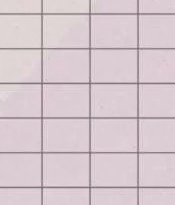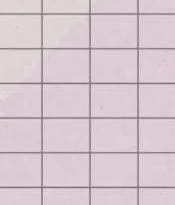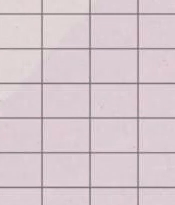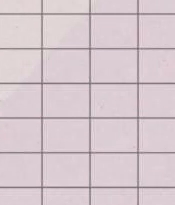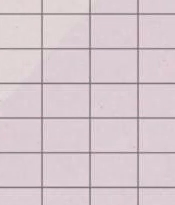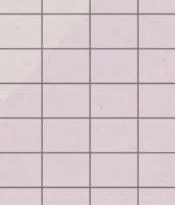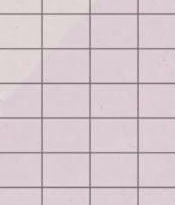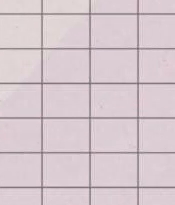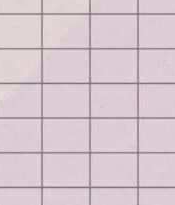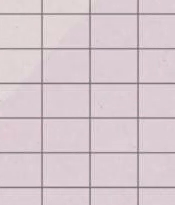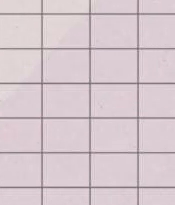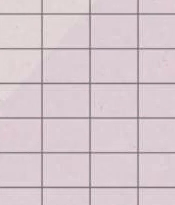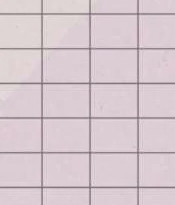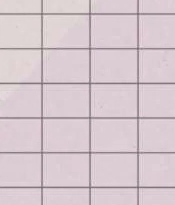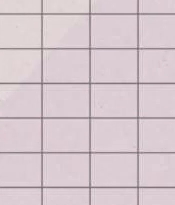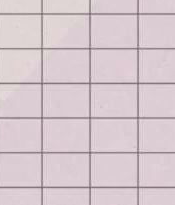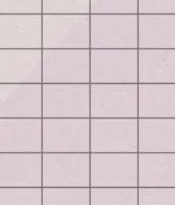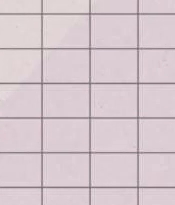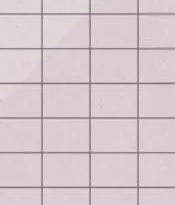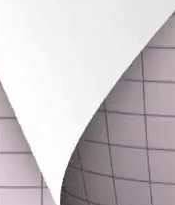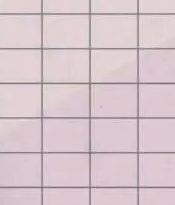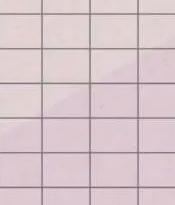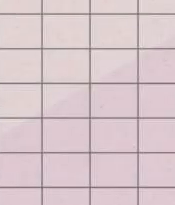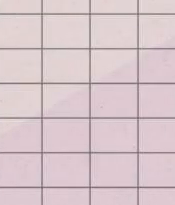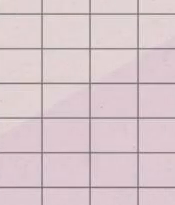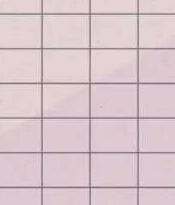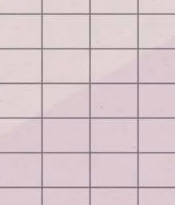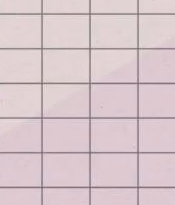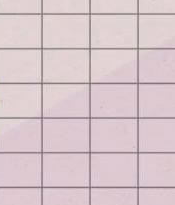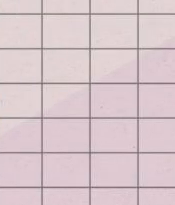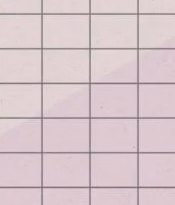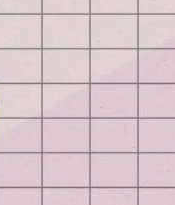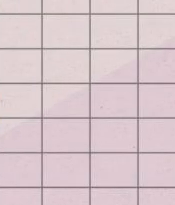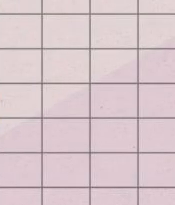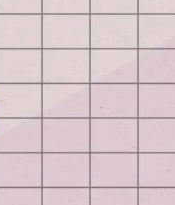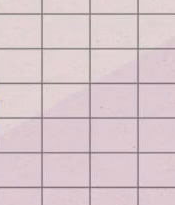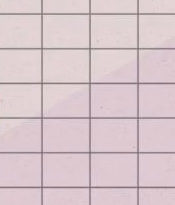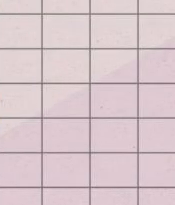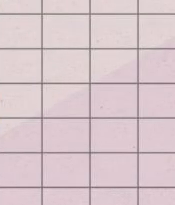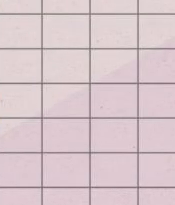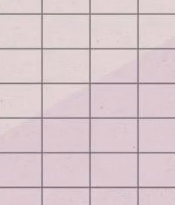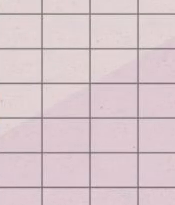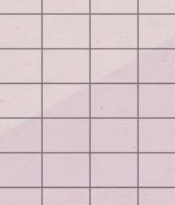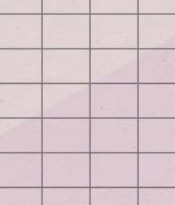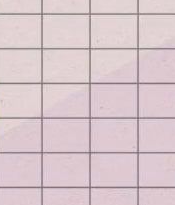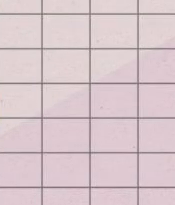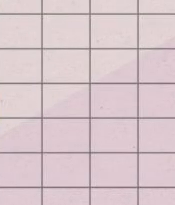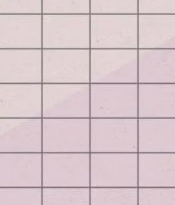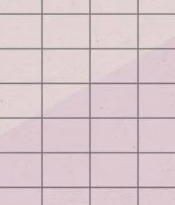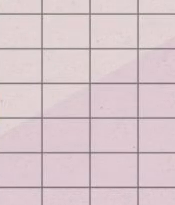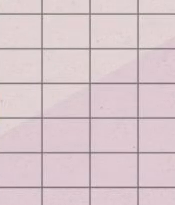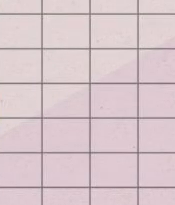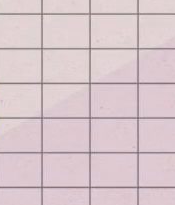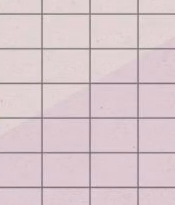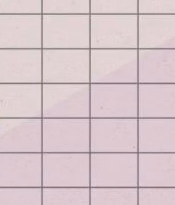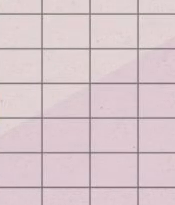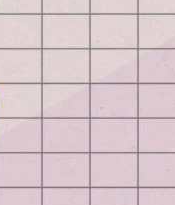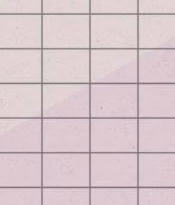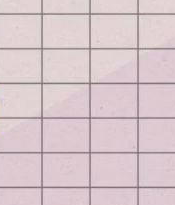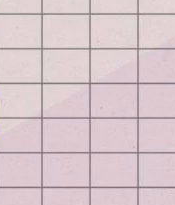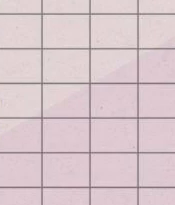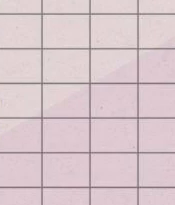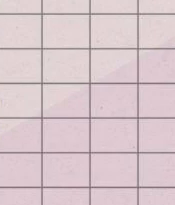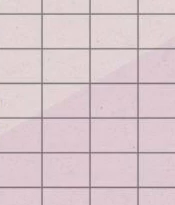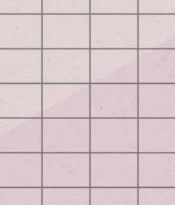Seguimos reforzando tu aprendizaje. Y por eso, Secretaría de Educación de Nuevo León, Canal 28 y Radio Nuevo León